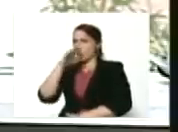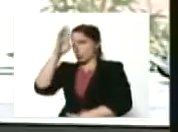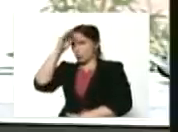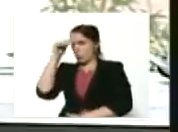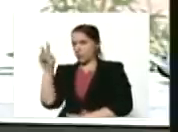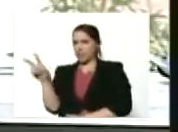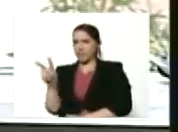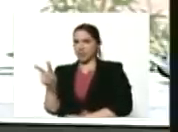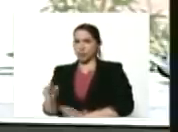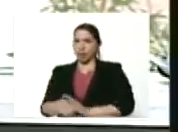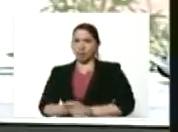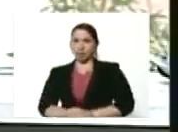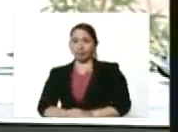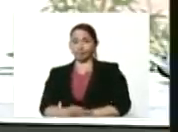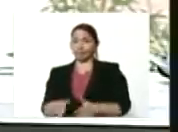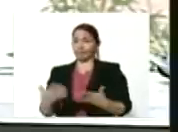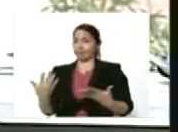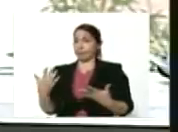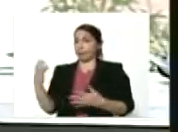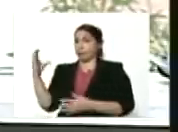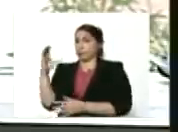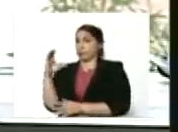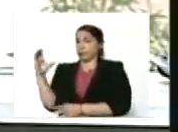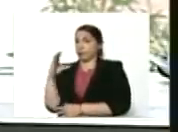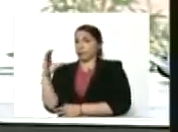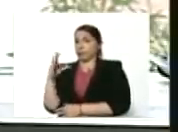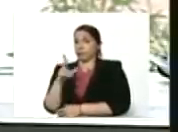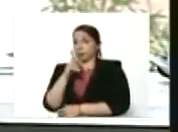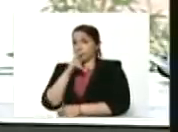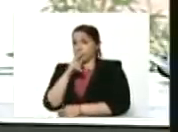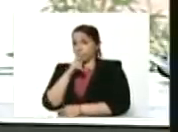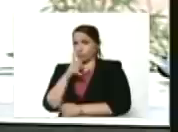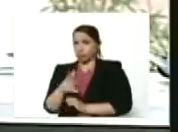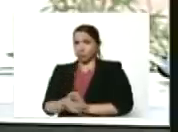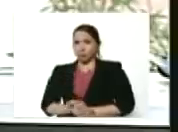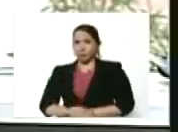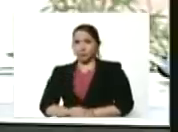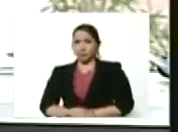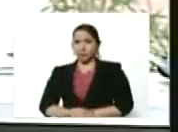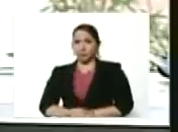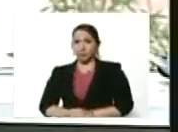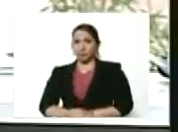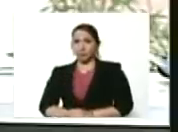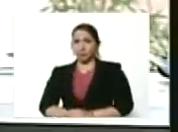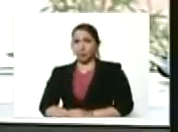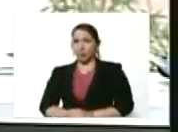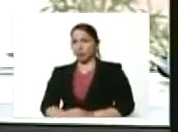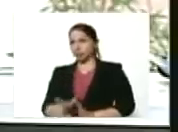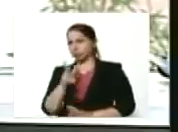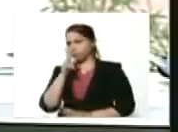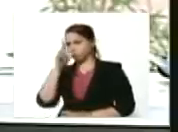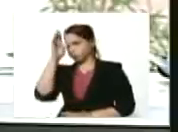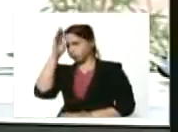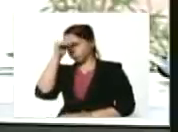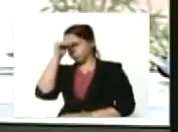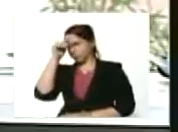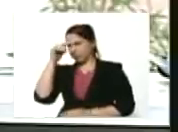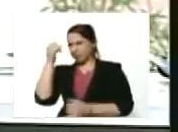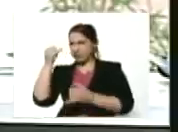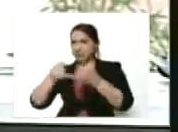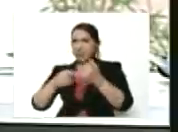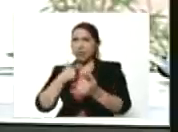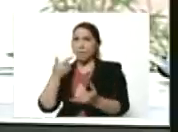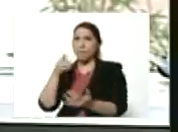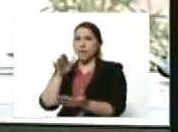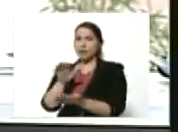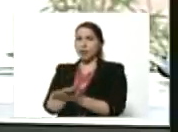Venezuela. Así es. Se han colombianizado en su decadencia trumpista. Bueno, y terminaron